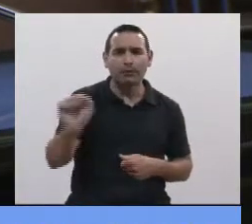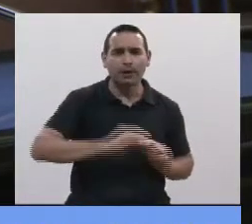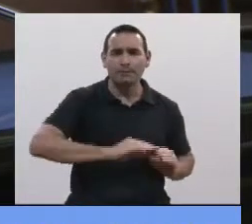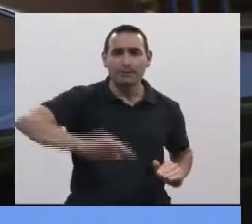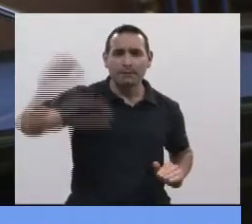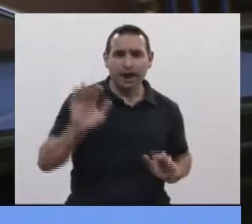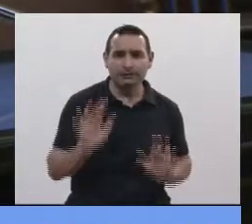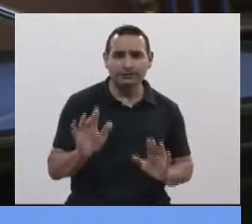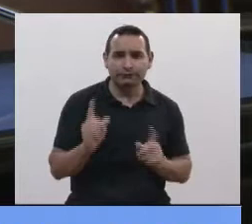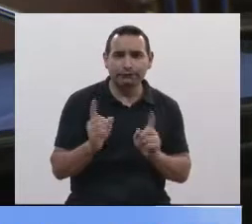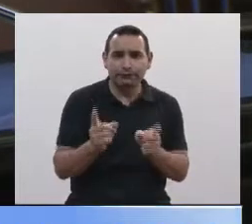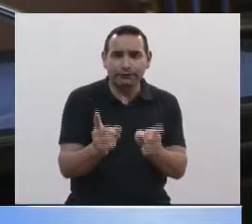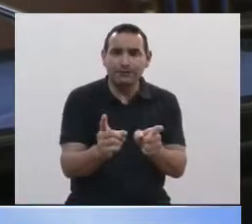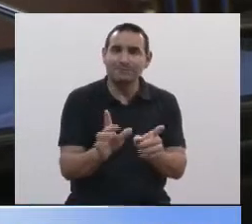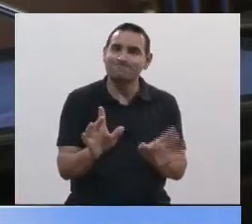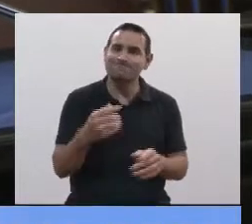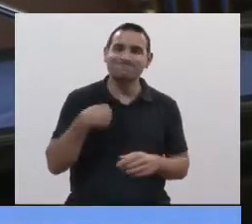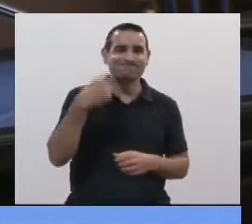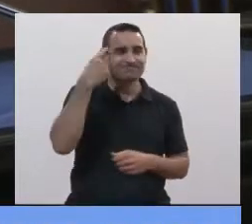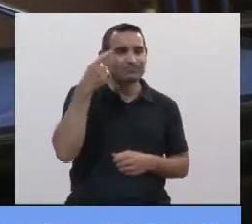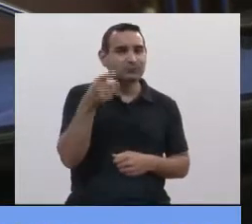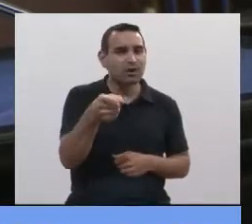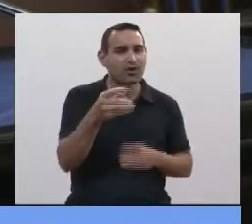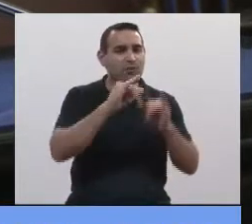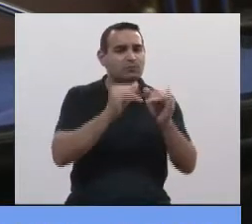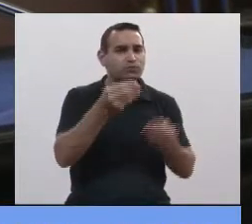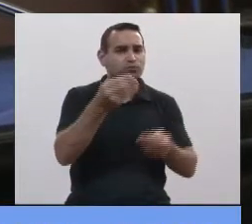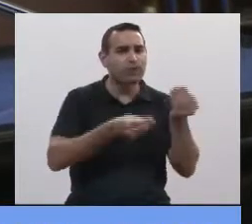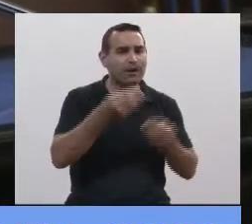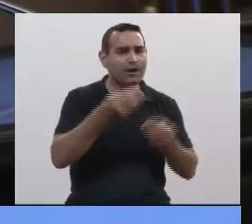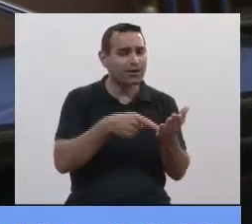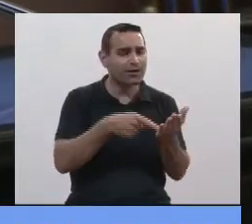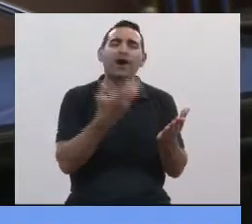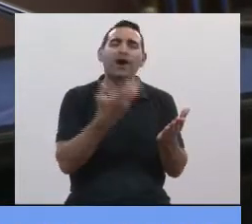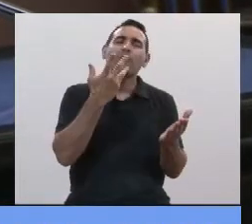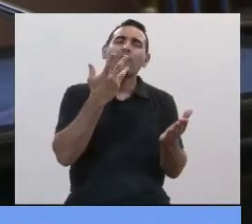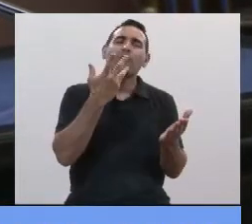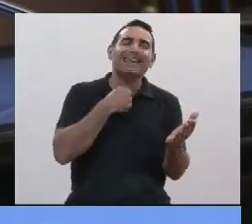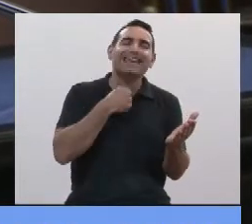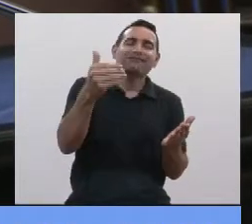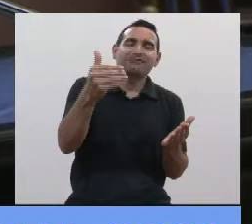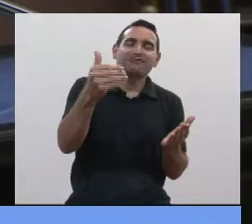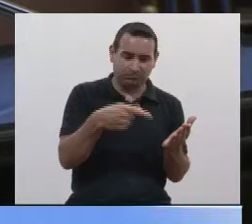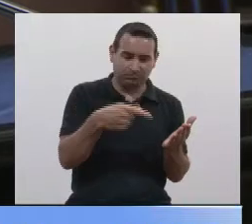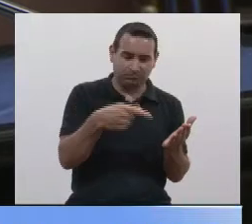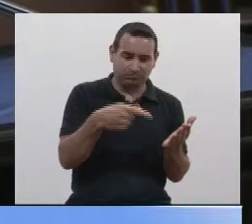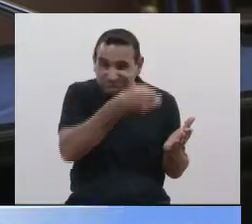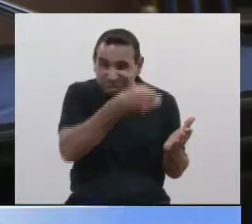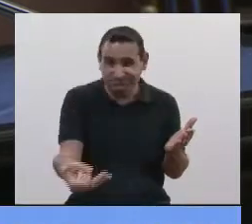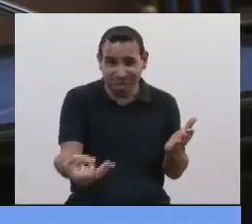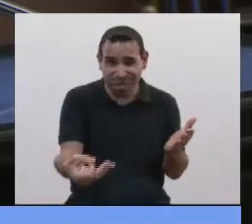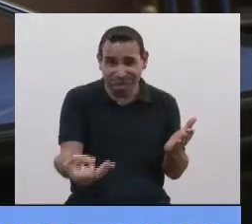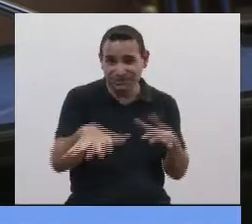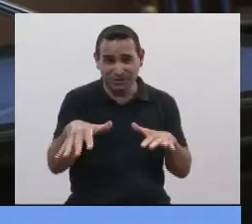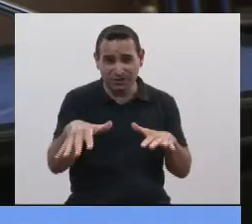tiempo. Entonces, creo que este presupuesto tiene muchas expresiones de deseo, pero muy pocas cosas